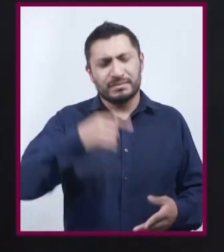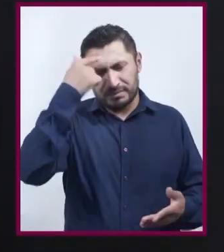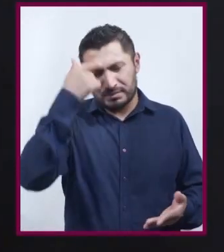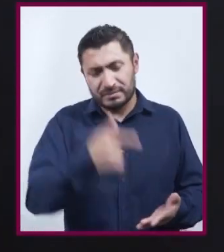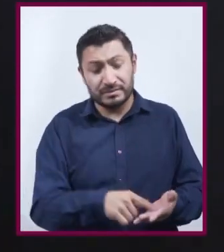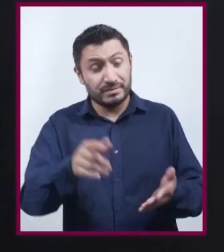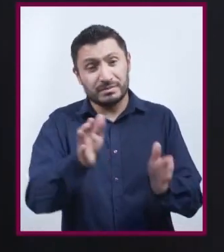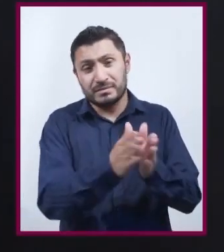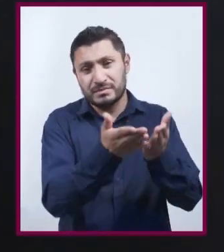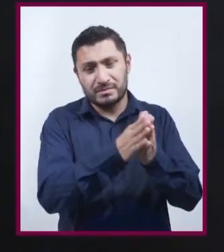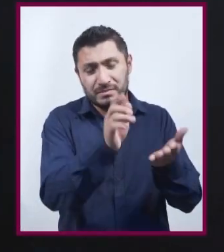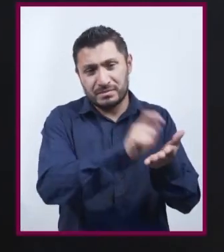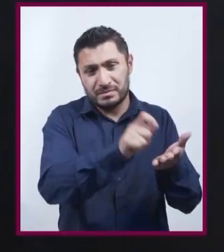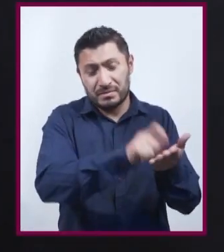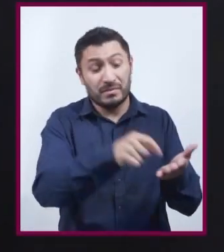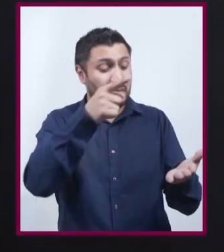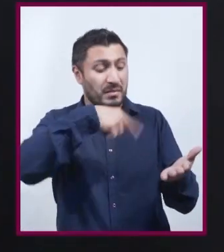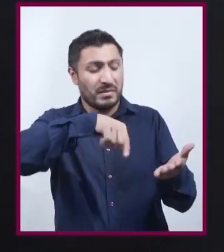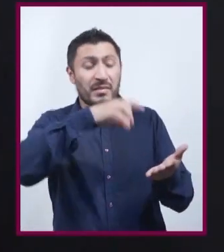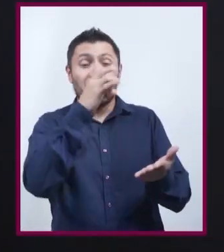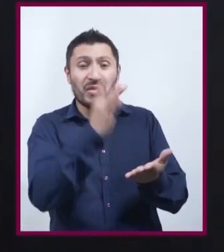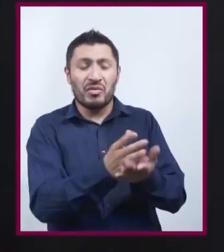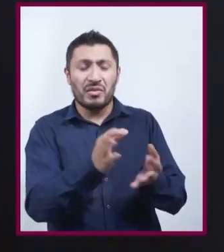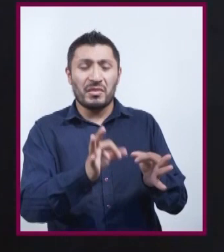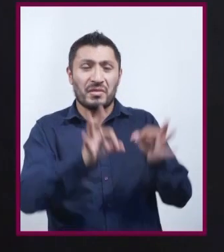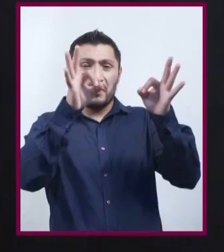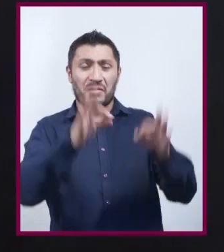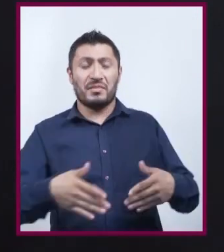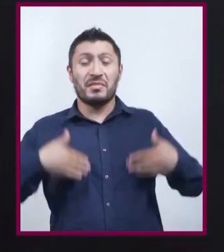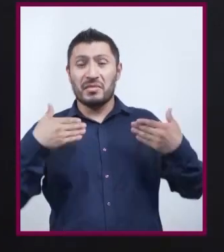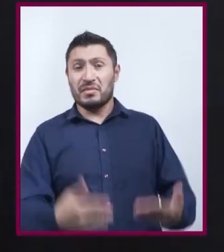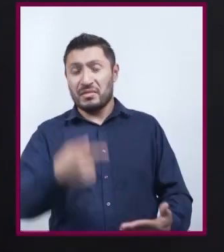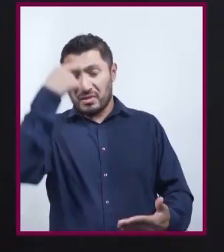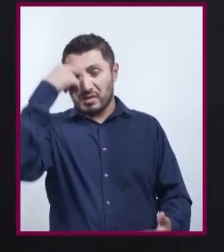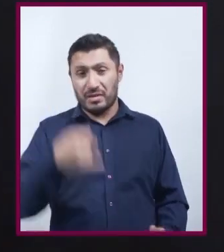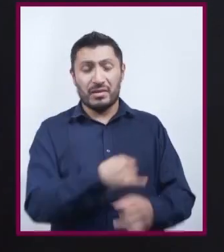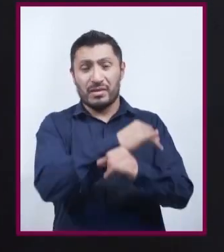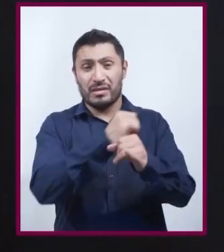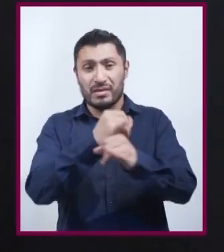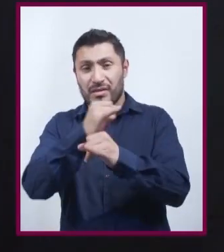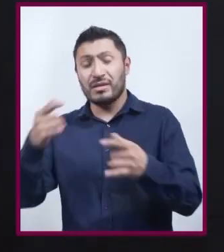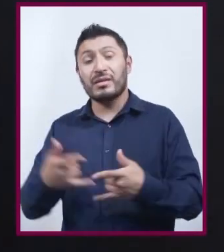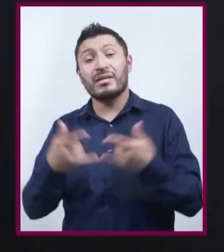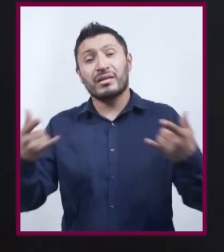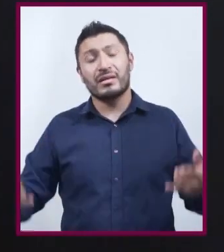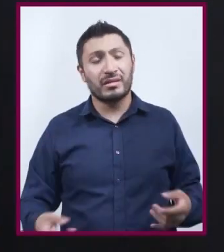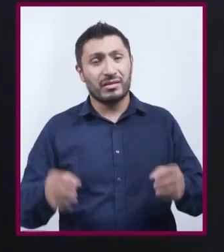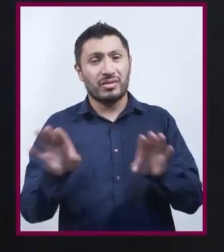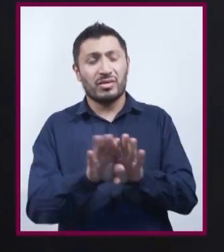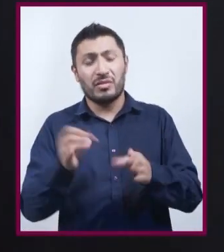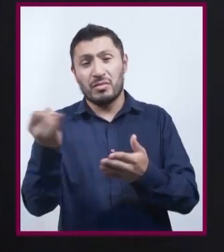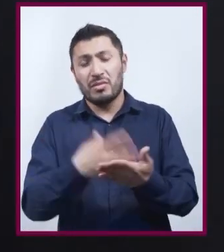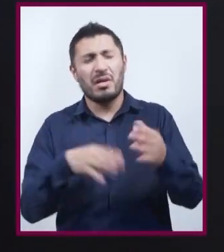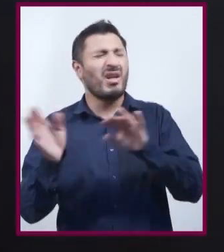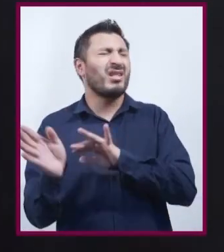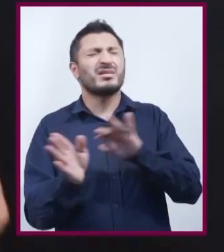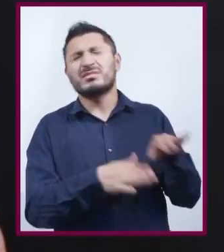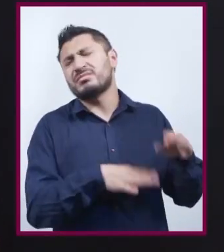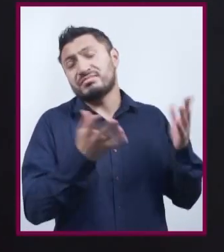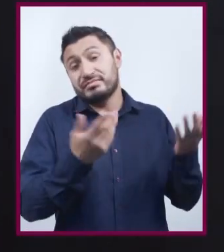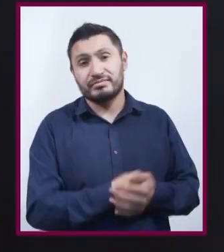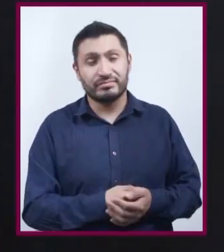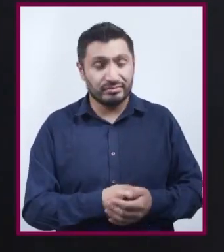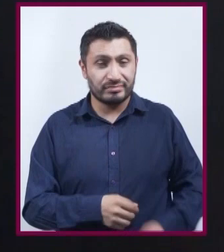los historiadores consideró a los textos escritos casi como únicas fuentes confiables para la investigación histórica, dejando